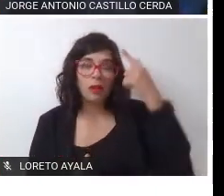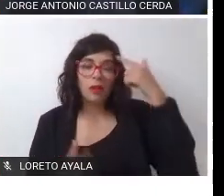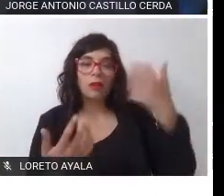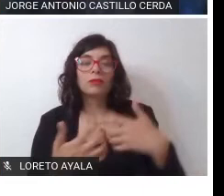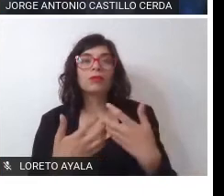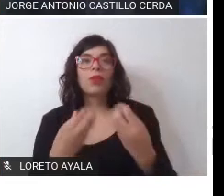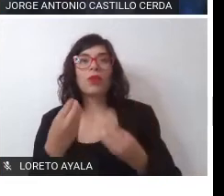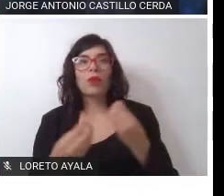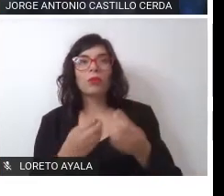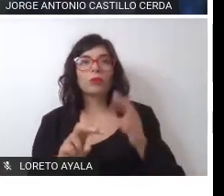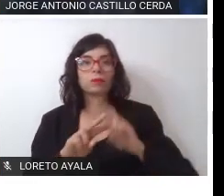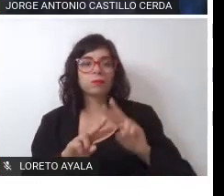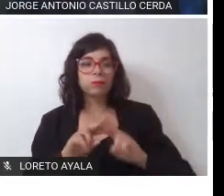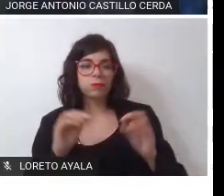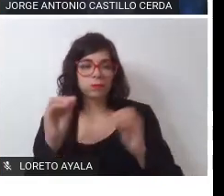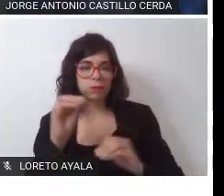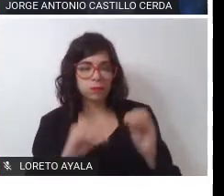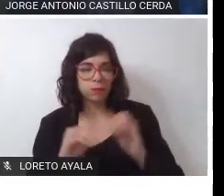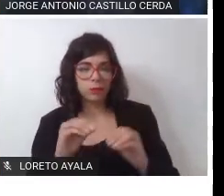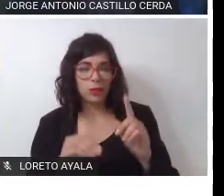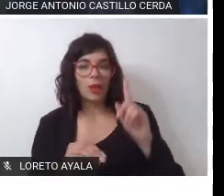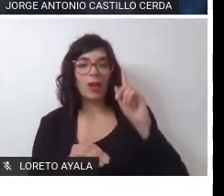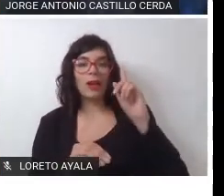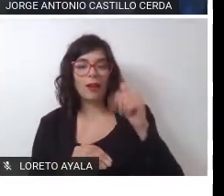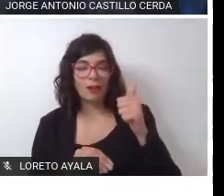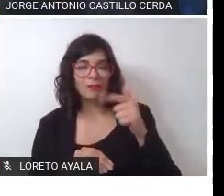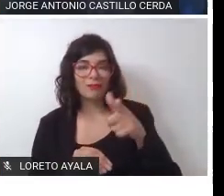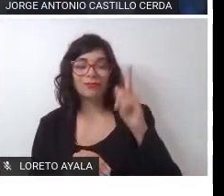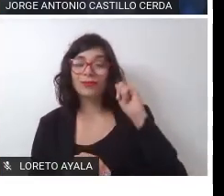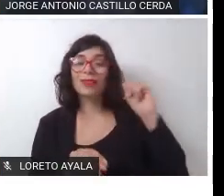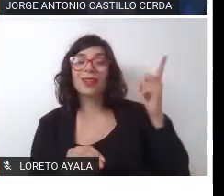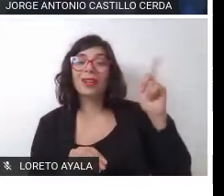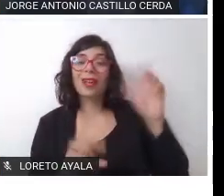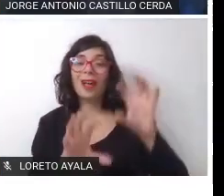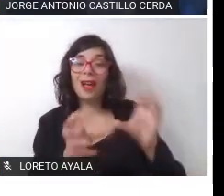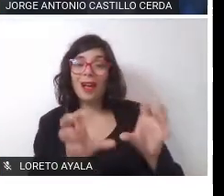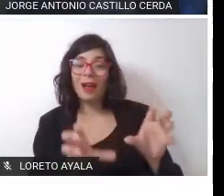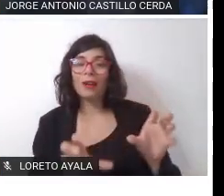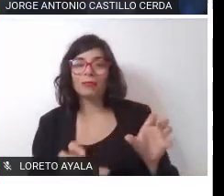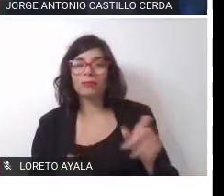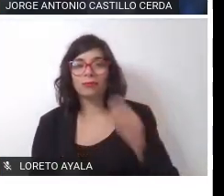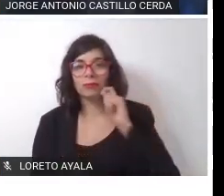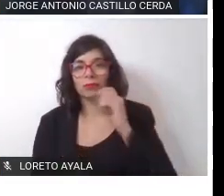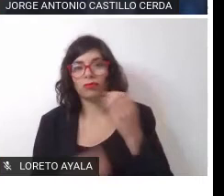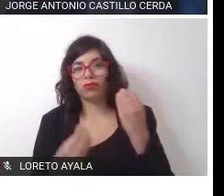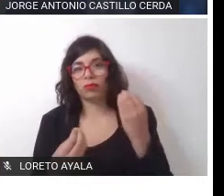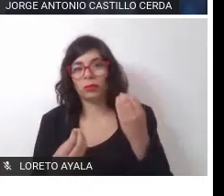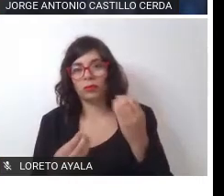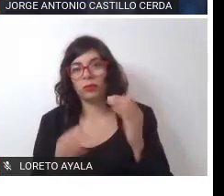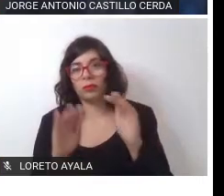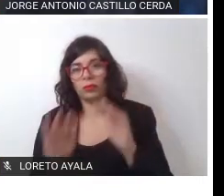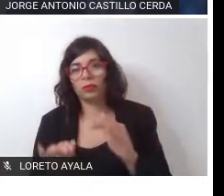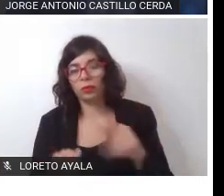posibilidad de que la radio es un aporte para esto.